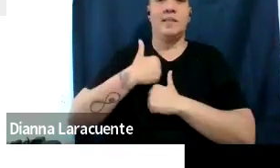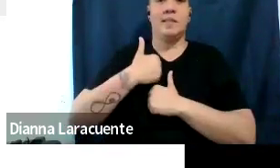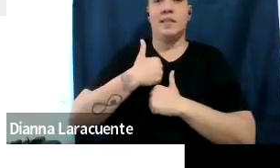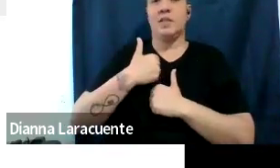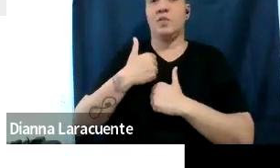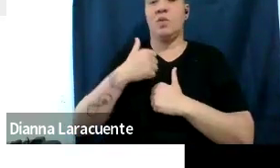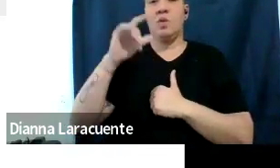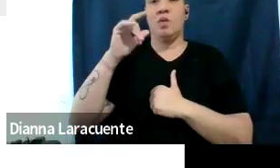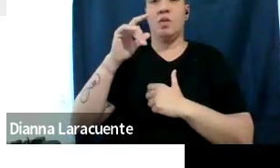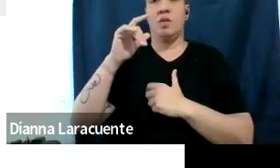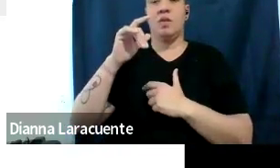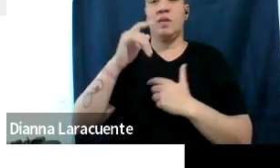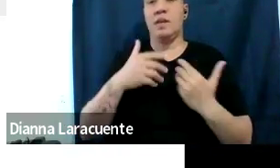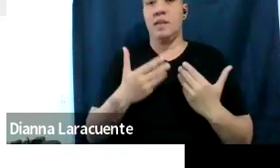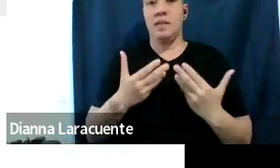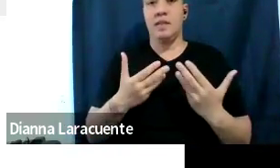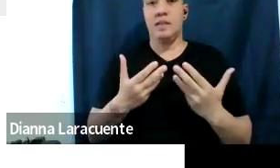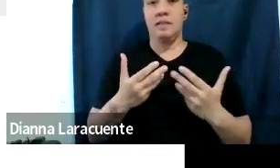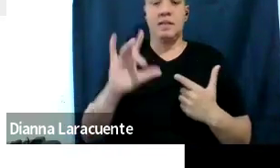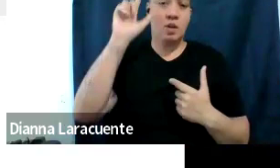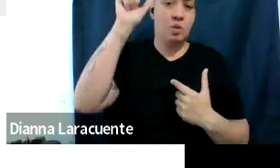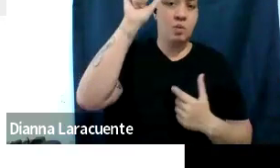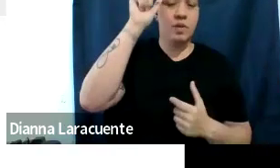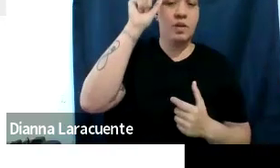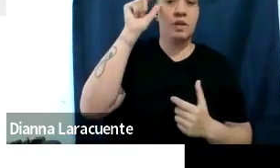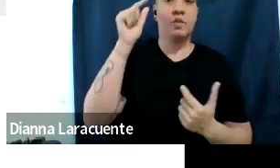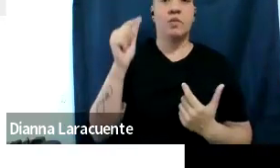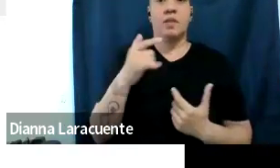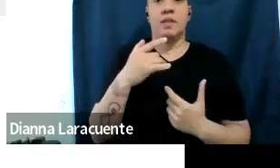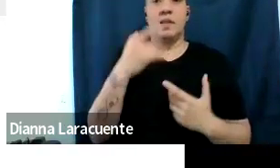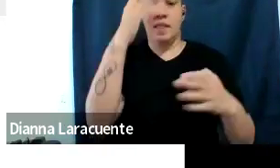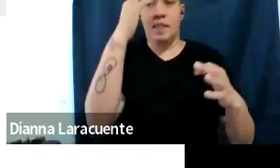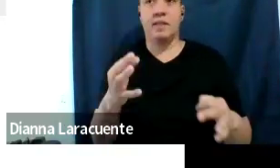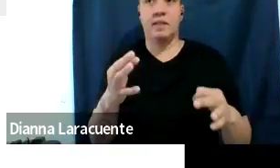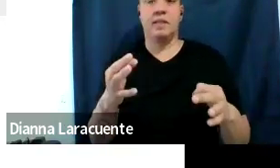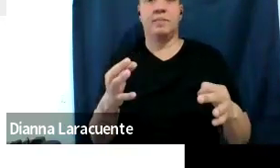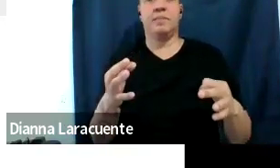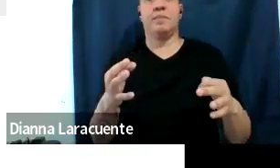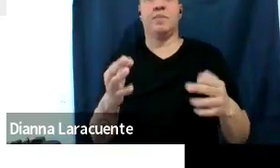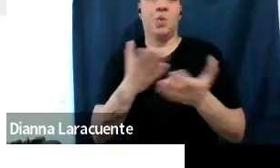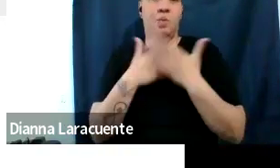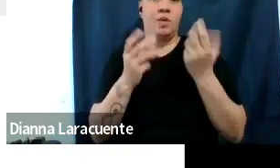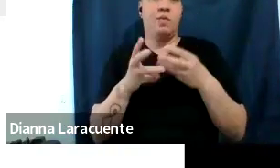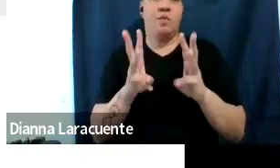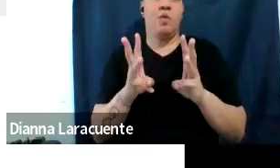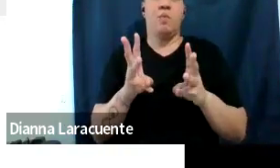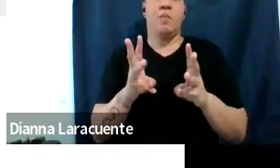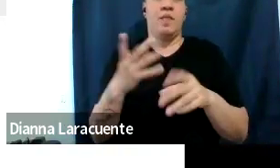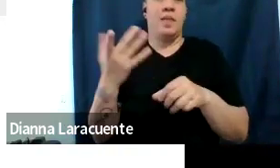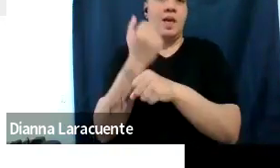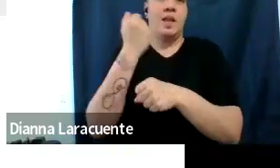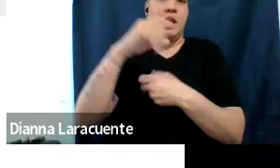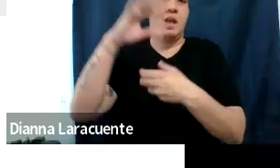los federales y al gobierno a decidir no había forma de ganar las elecciones.